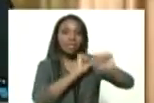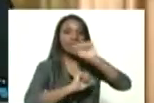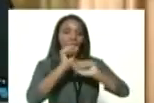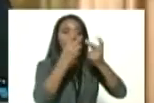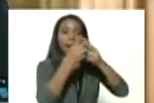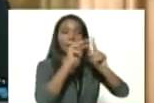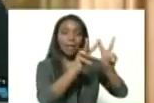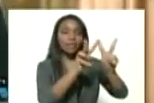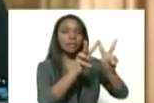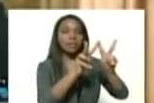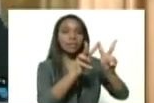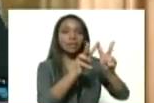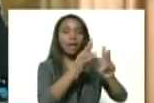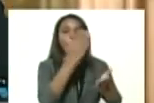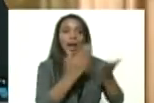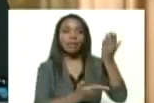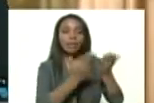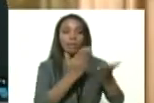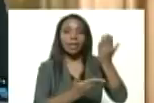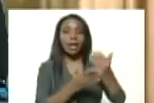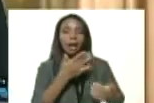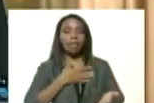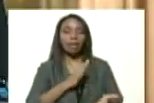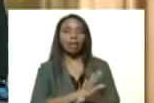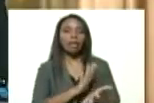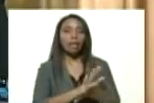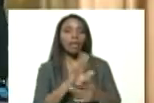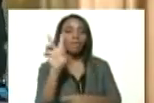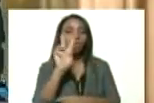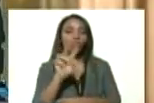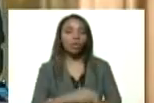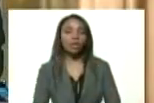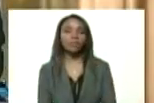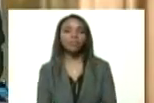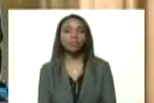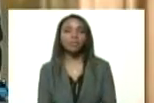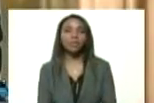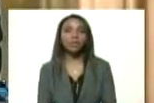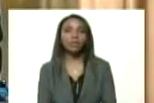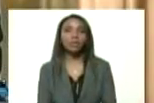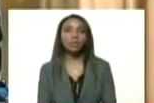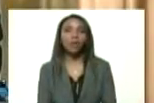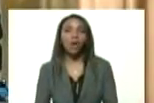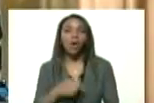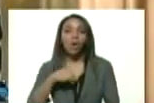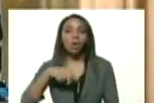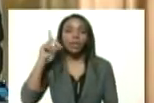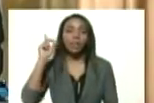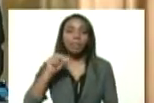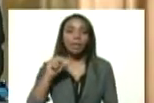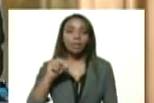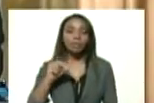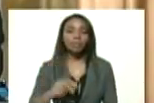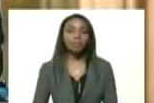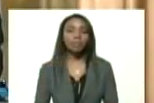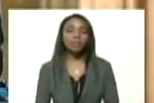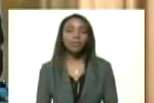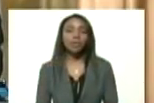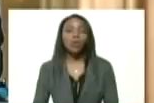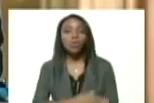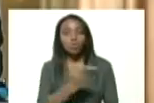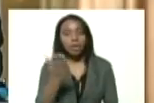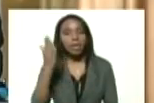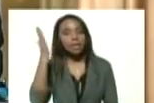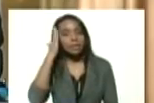paz la estabilidad la tranquilidad de venezuela hoy también ustedes tuvieron